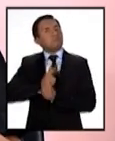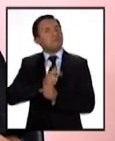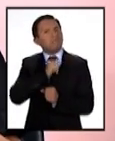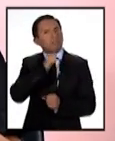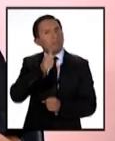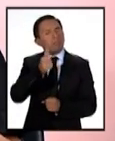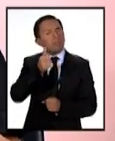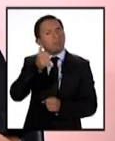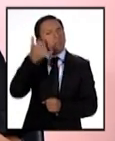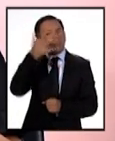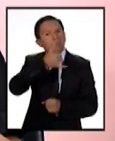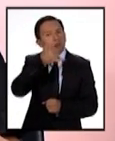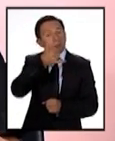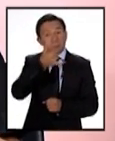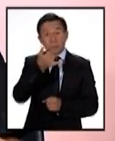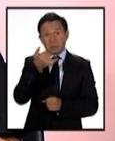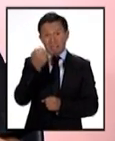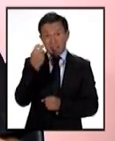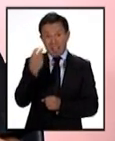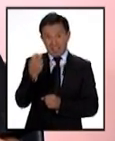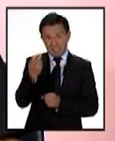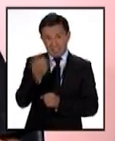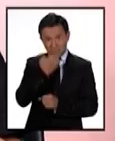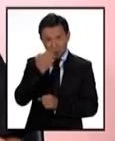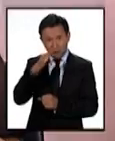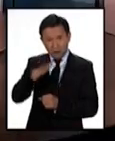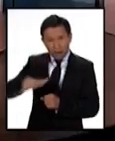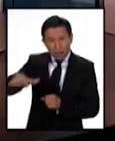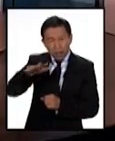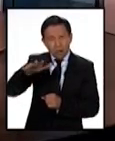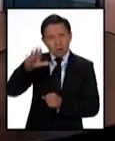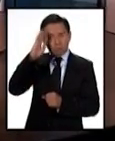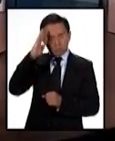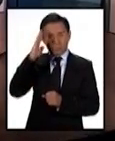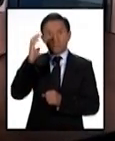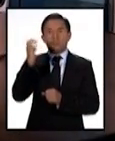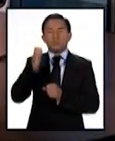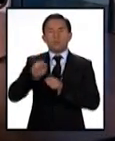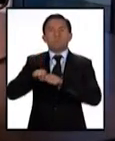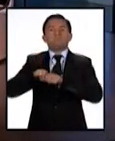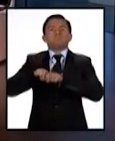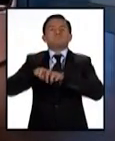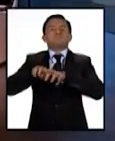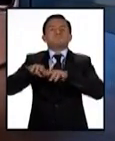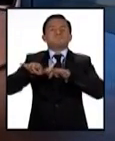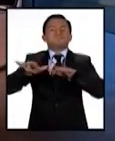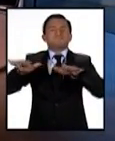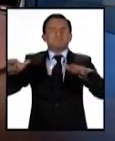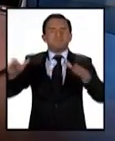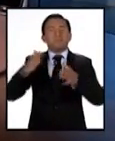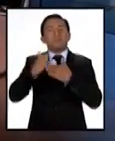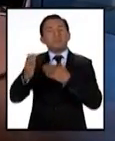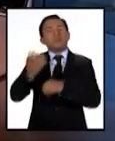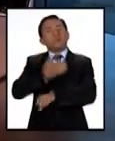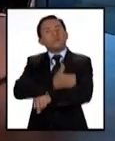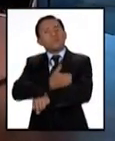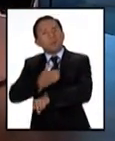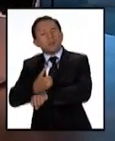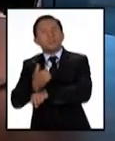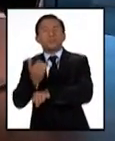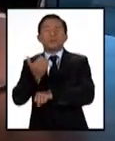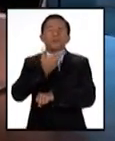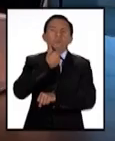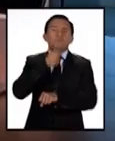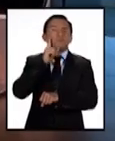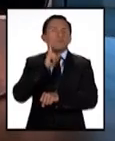invadiendo la cultura escolar, las relaciones entre actores escolares y desde luego la convivencia entre alumnos y